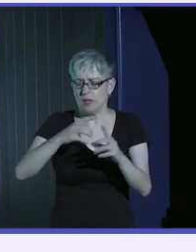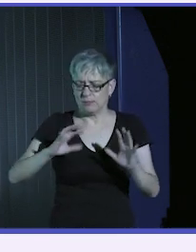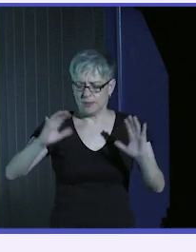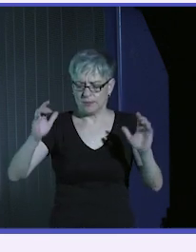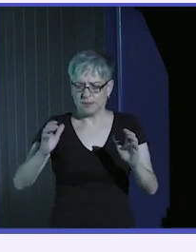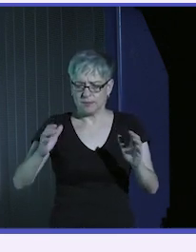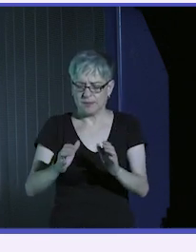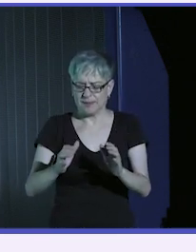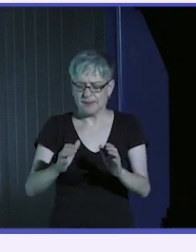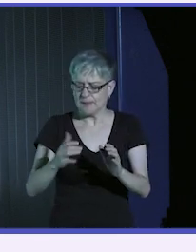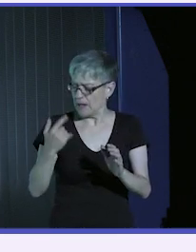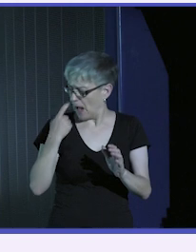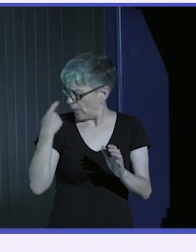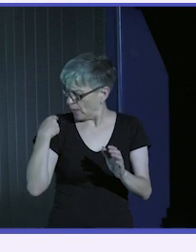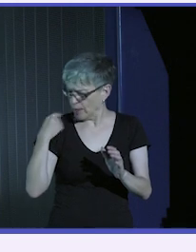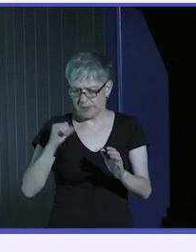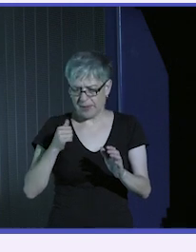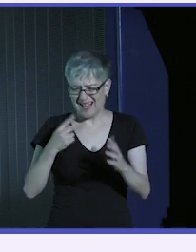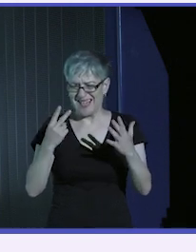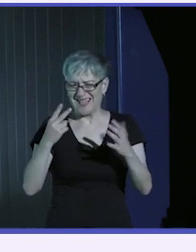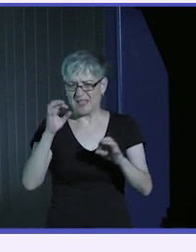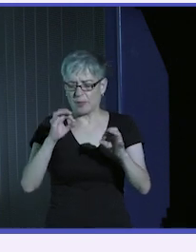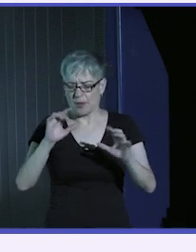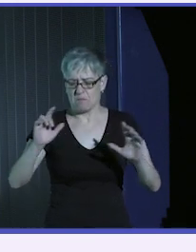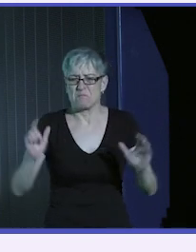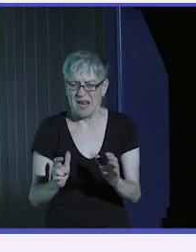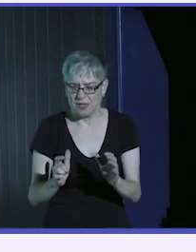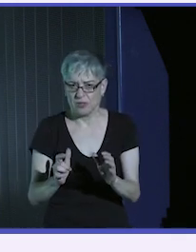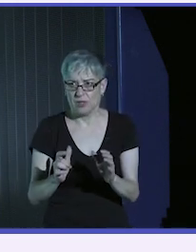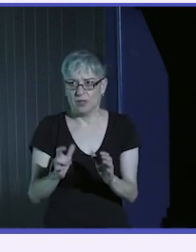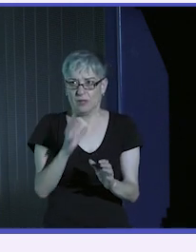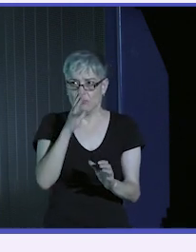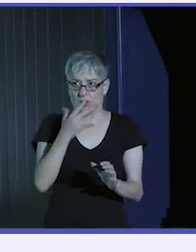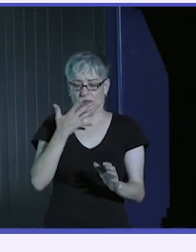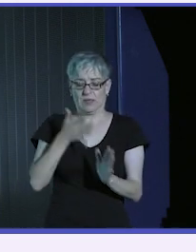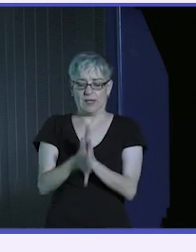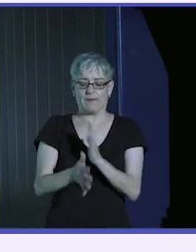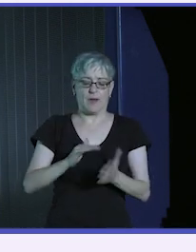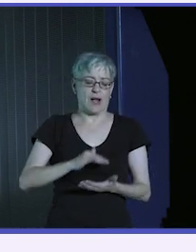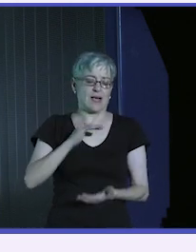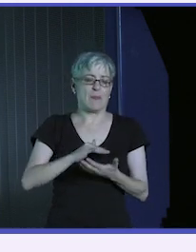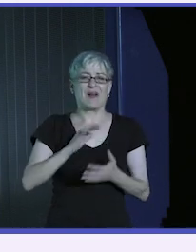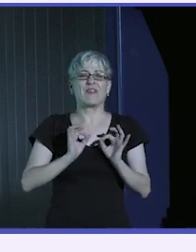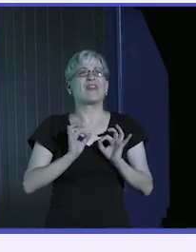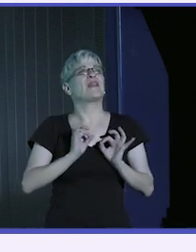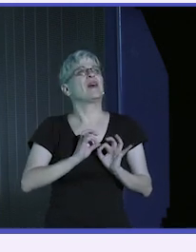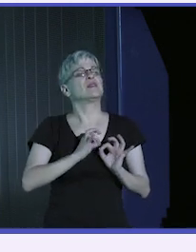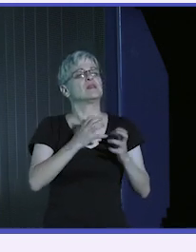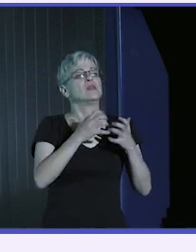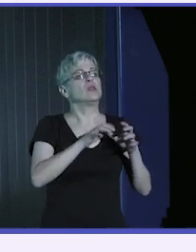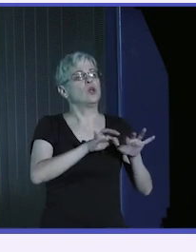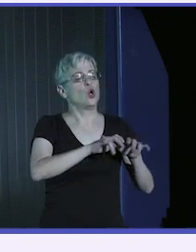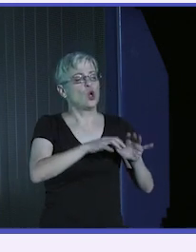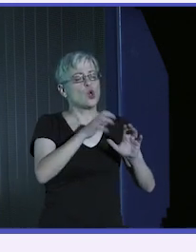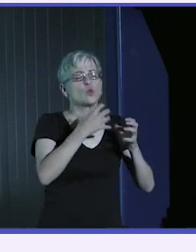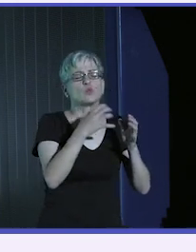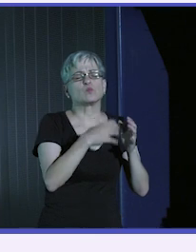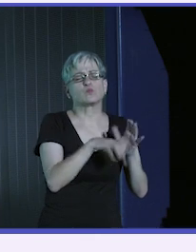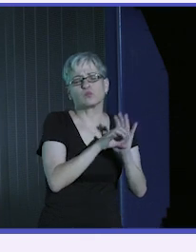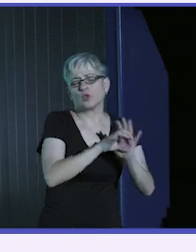se había ralentizado un 7%. Es decir, se está viendo que con las capacidades de computación clásicas nos estamos encontrando